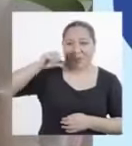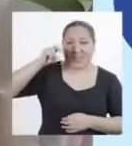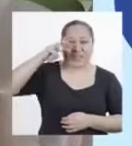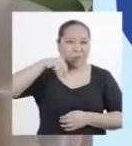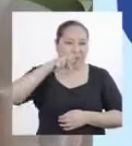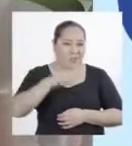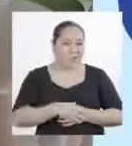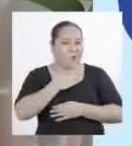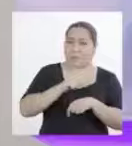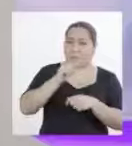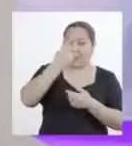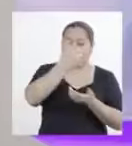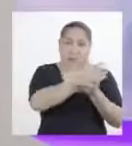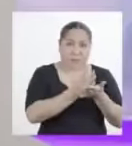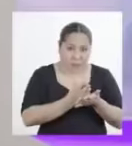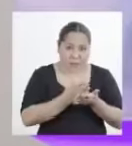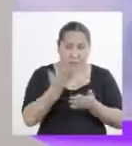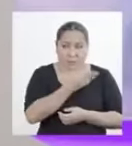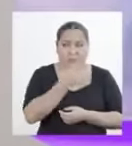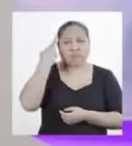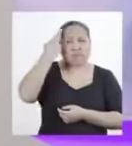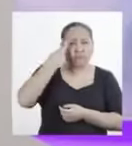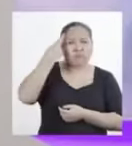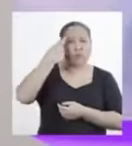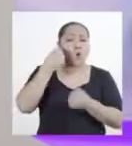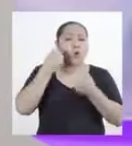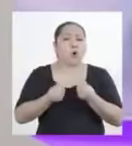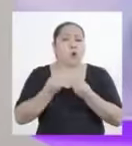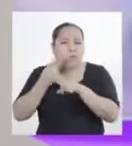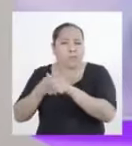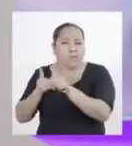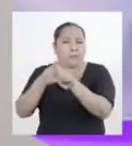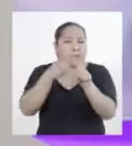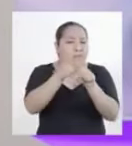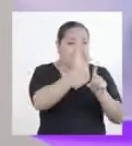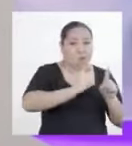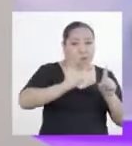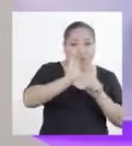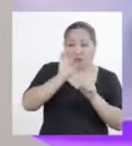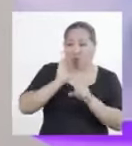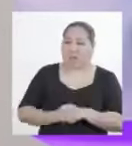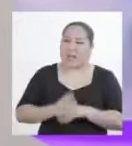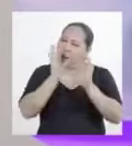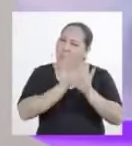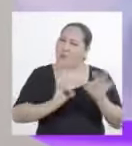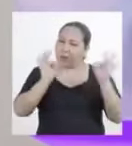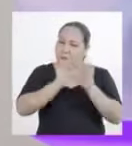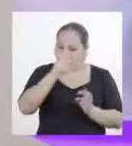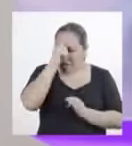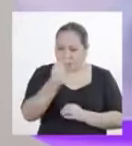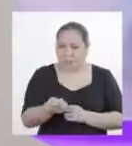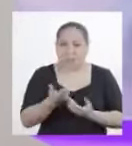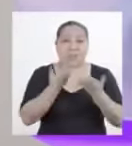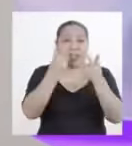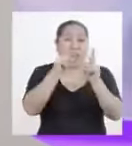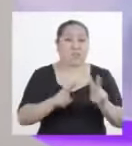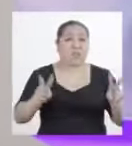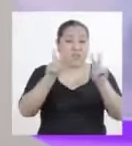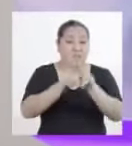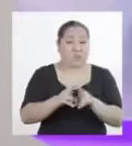es mío, Romina y Mario Durante todo este primer bloque Hemos ido reflexionando sobre nuestra diversidad cultural Y la importancia de